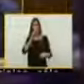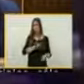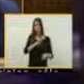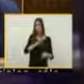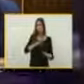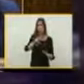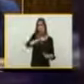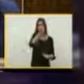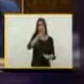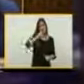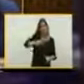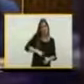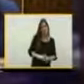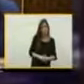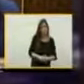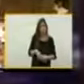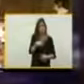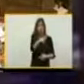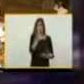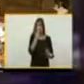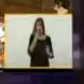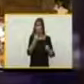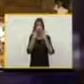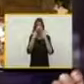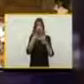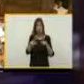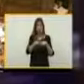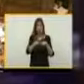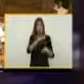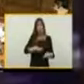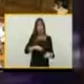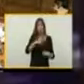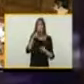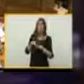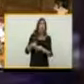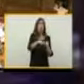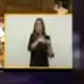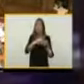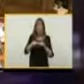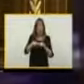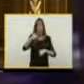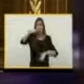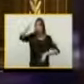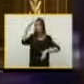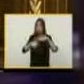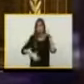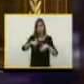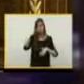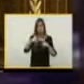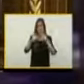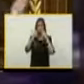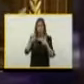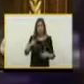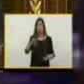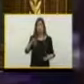capacidade de incluir esa parte da demanda das sociedades representada en esos partidos é un goberno que pasa por Podemos e non por Ciudadanos, que se opón a